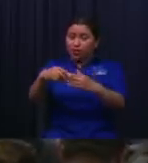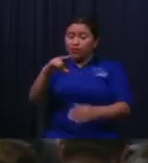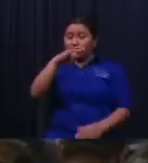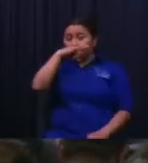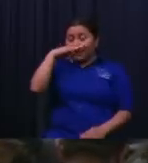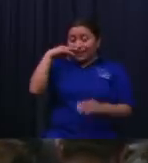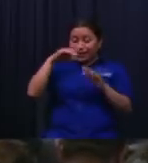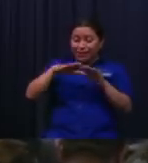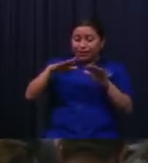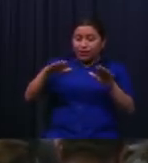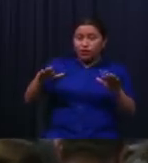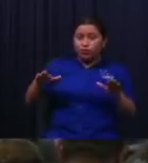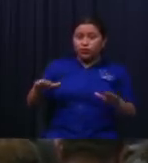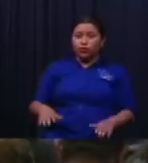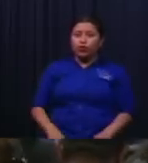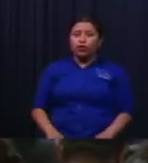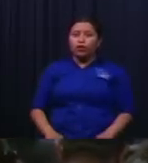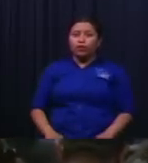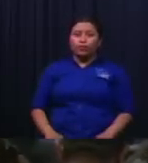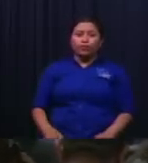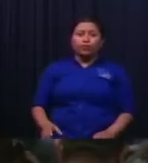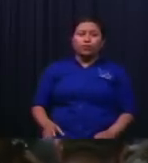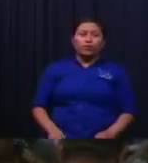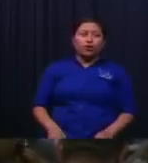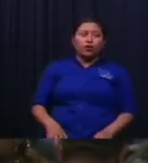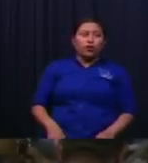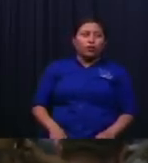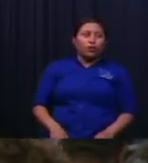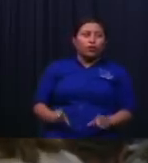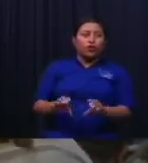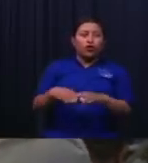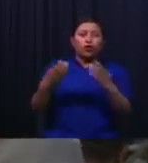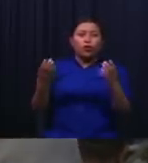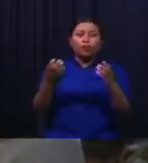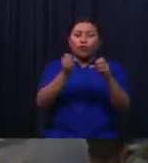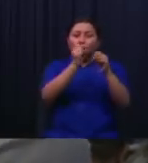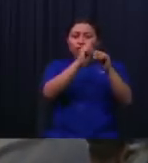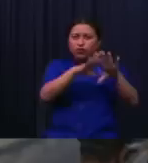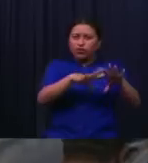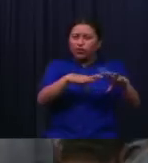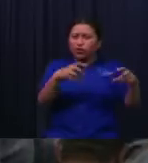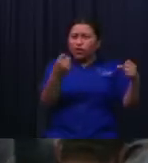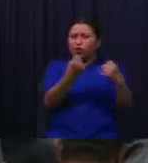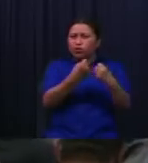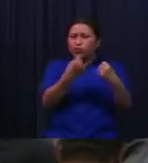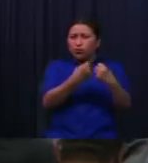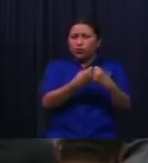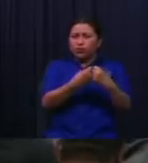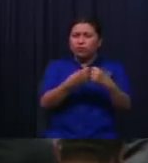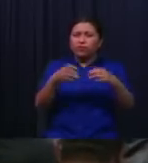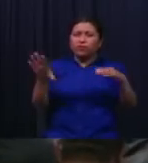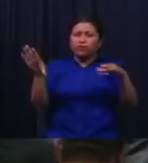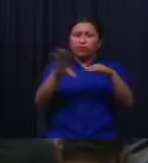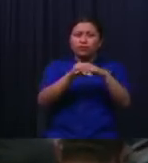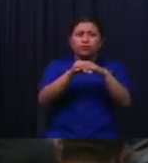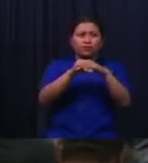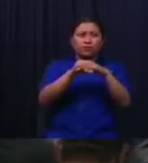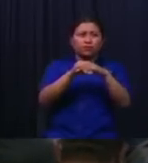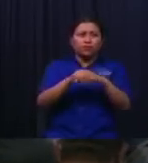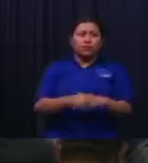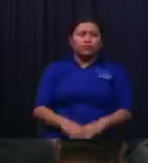destruye la hostilidad entre esposos? Efesios 4:31. Yo le voy a pedir a los hermanos de alabanza si me acompañan,